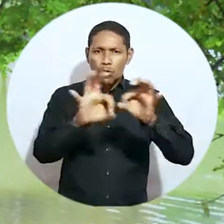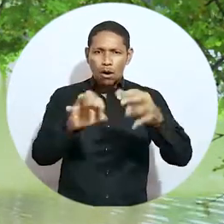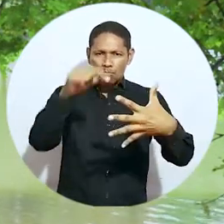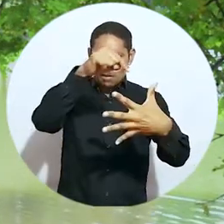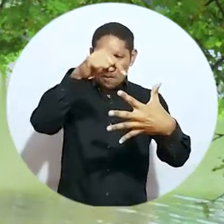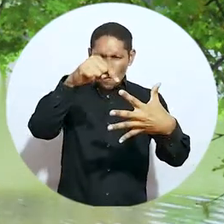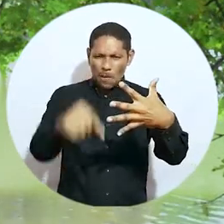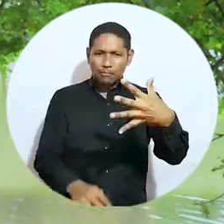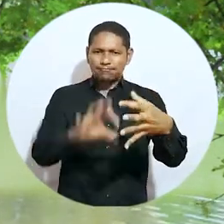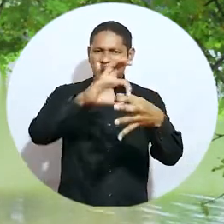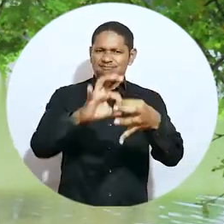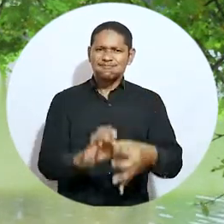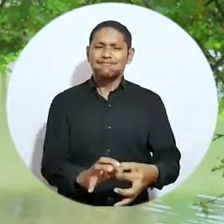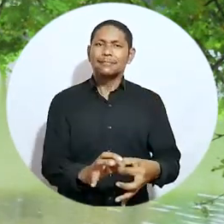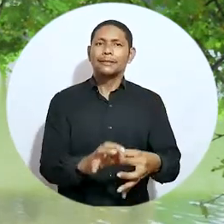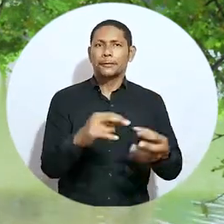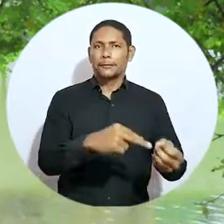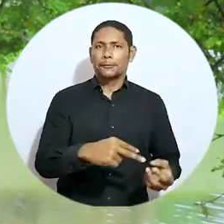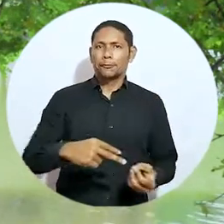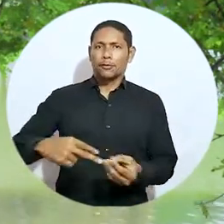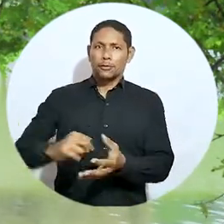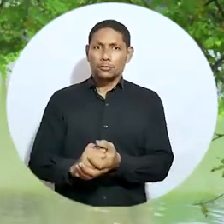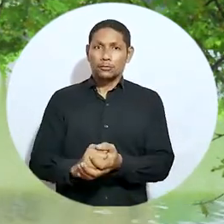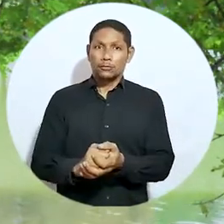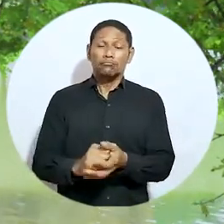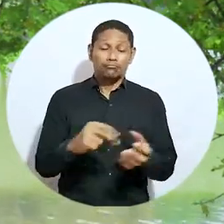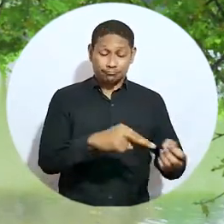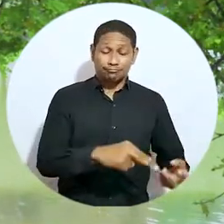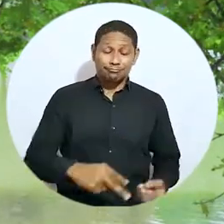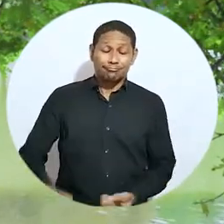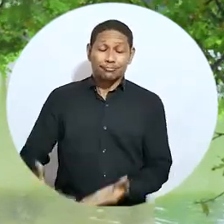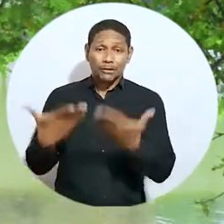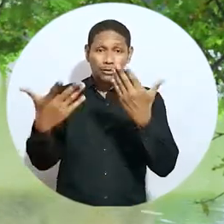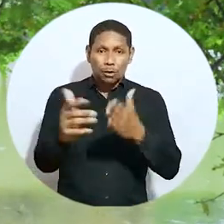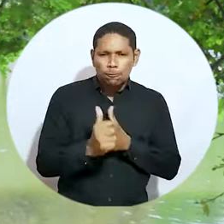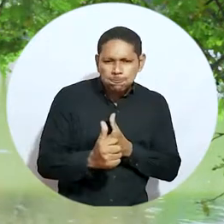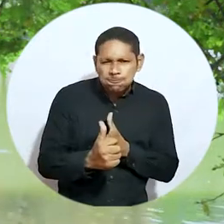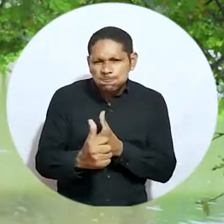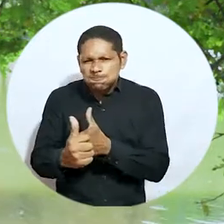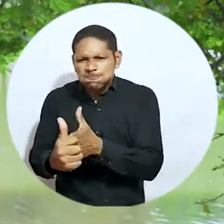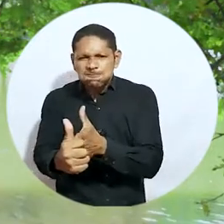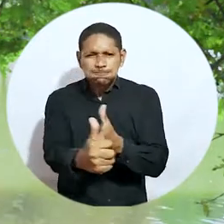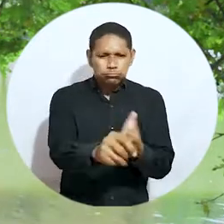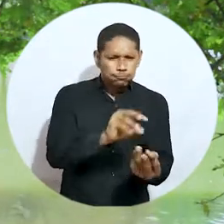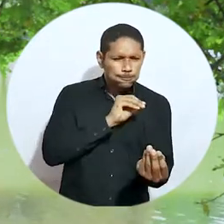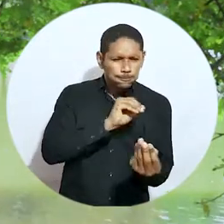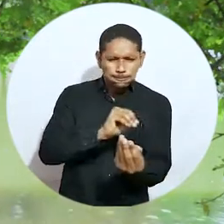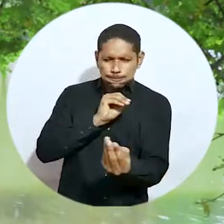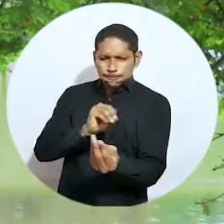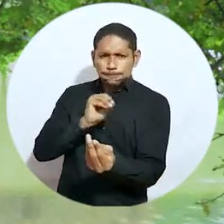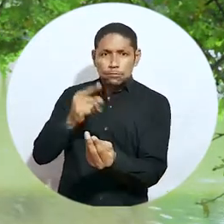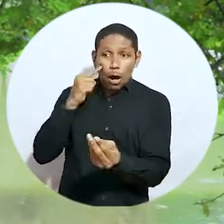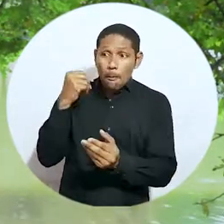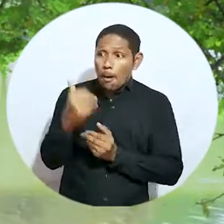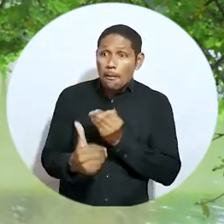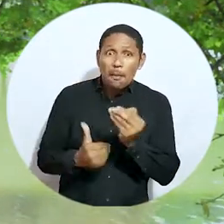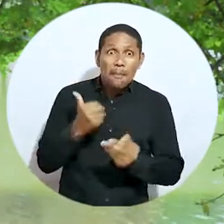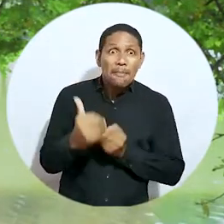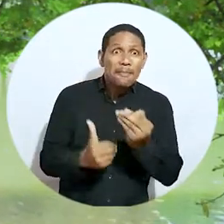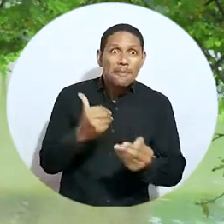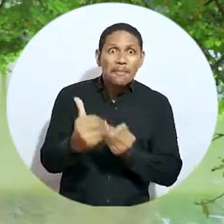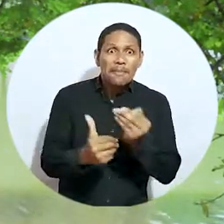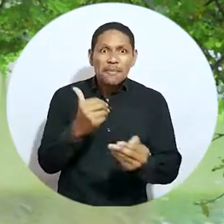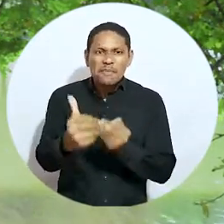eje transversal y foco axial es la educación, que es una vía que permite la formación como un